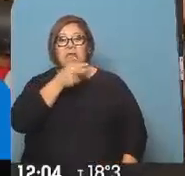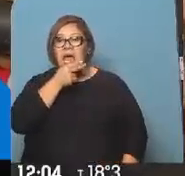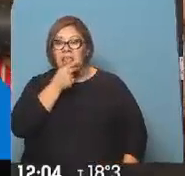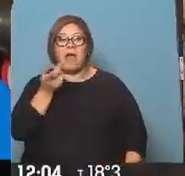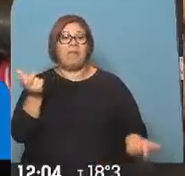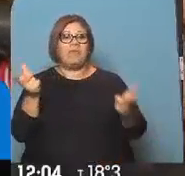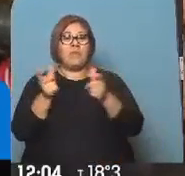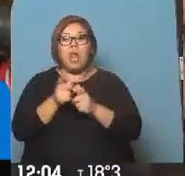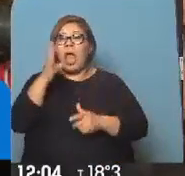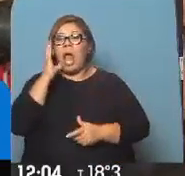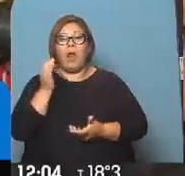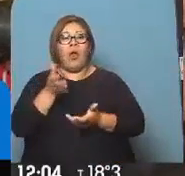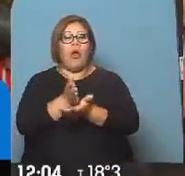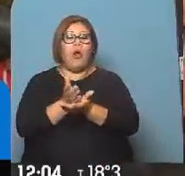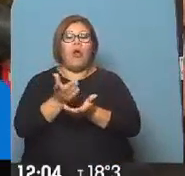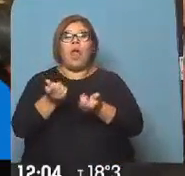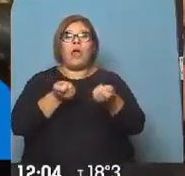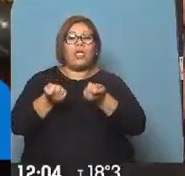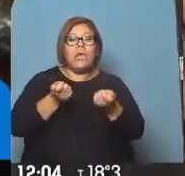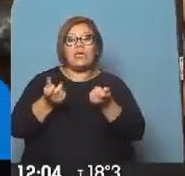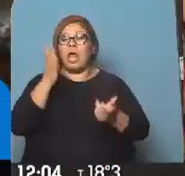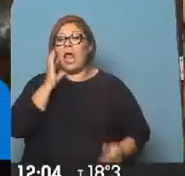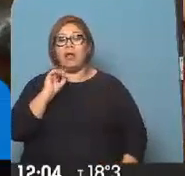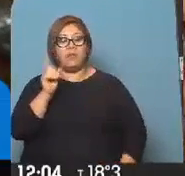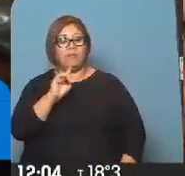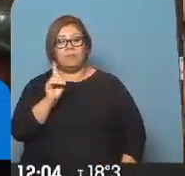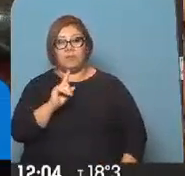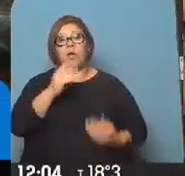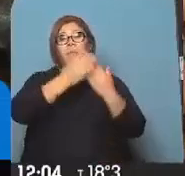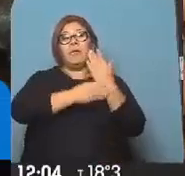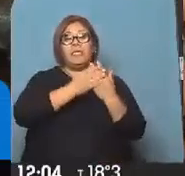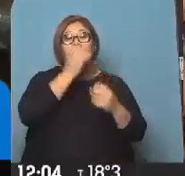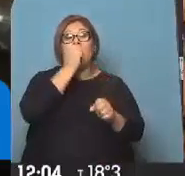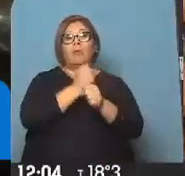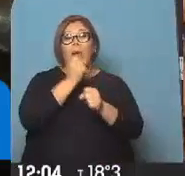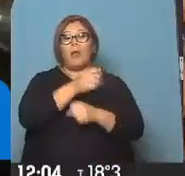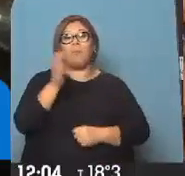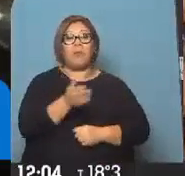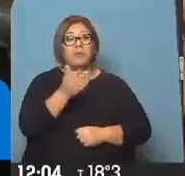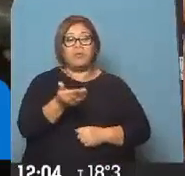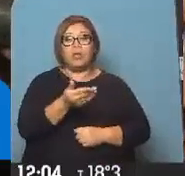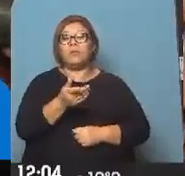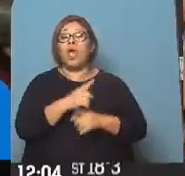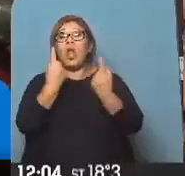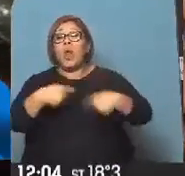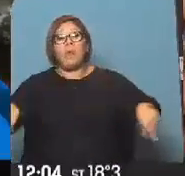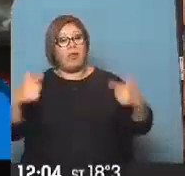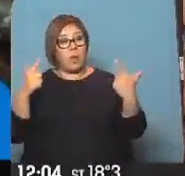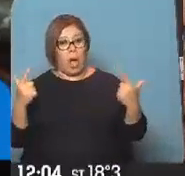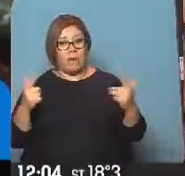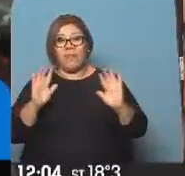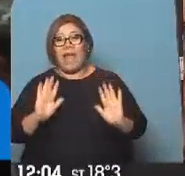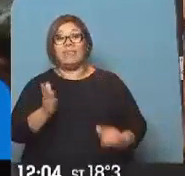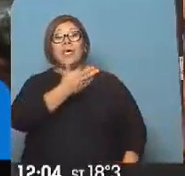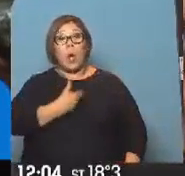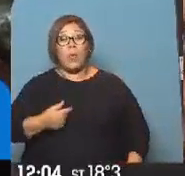a una audiencia de parte del ministerio de producción y trabajo no tenemos ninguna novedad así que este es el gobierno del